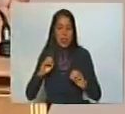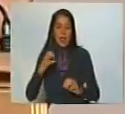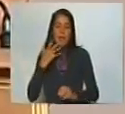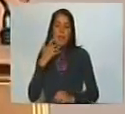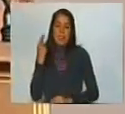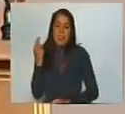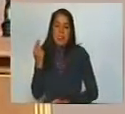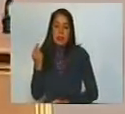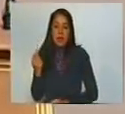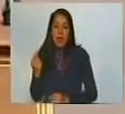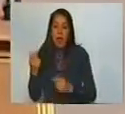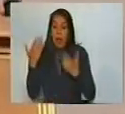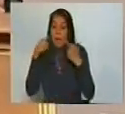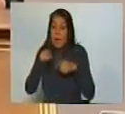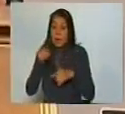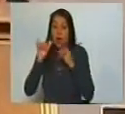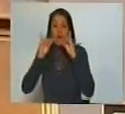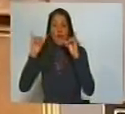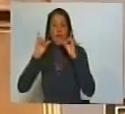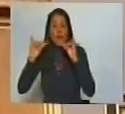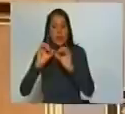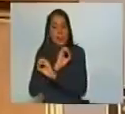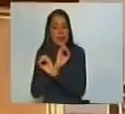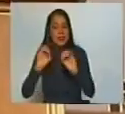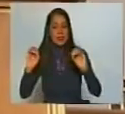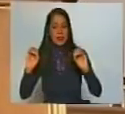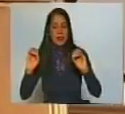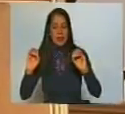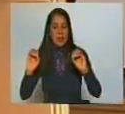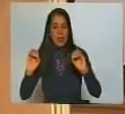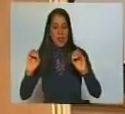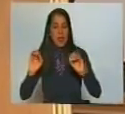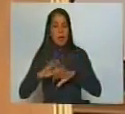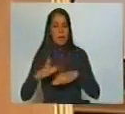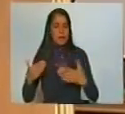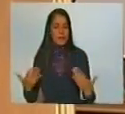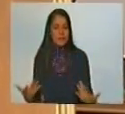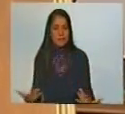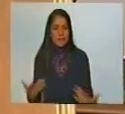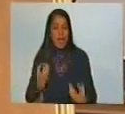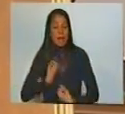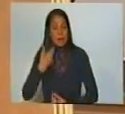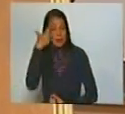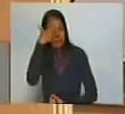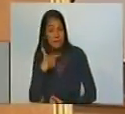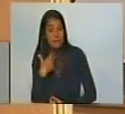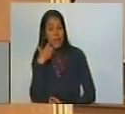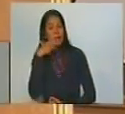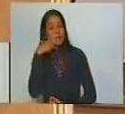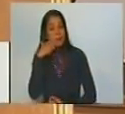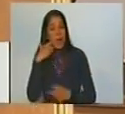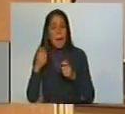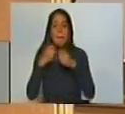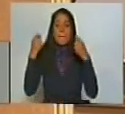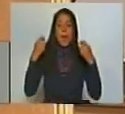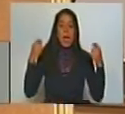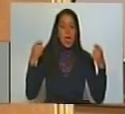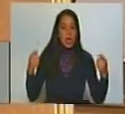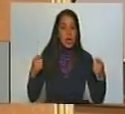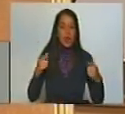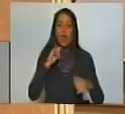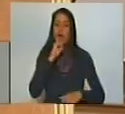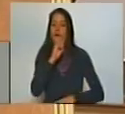siquiera enterarse, porque eso que hay hoy día, ¿no? Que hay una prensa que va e